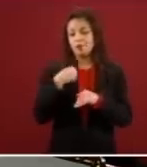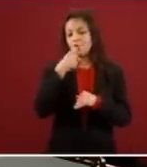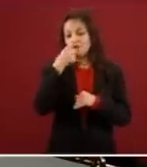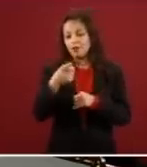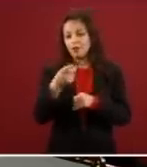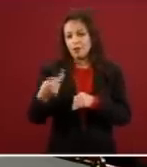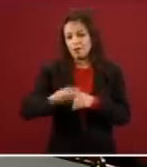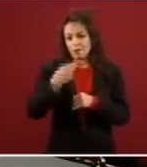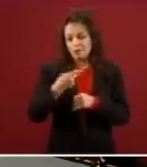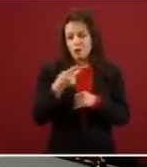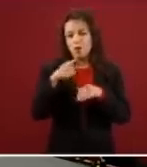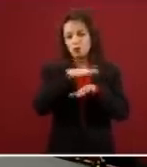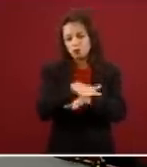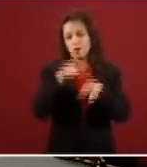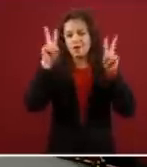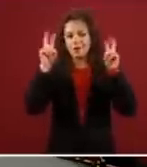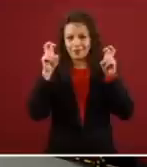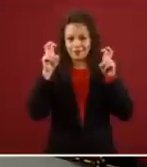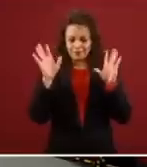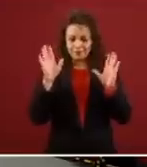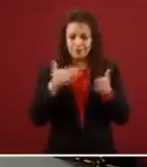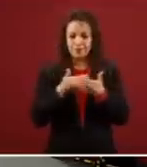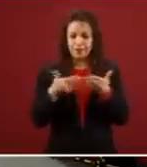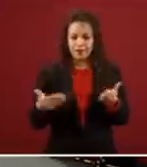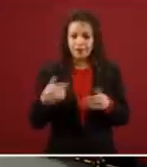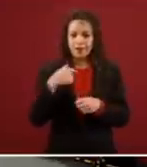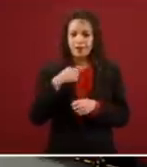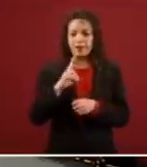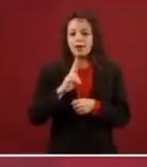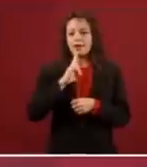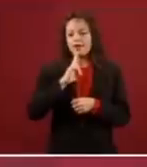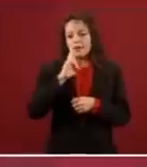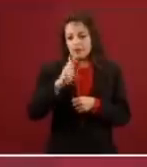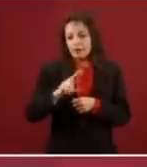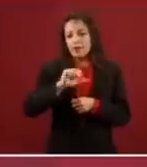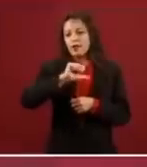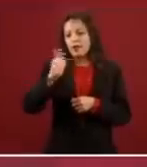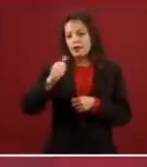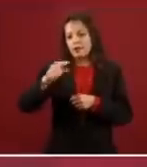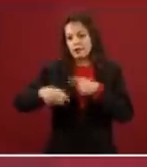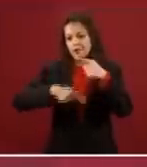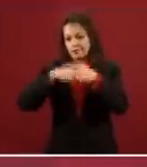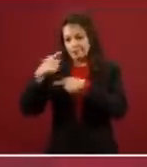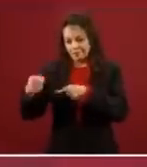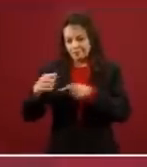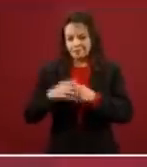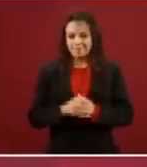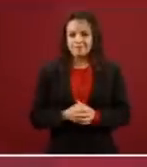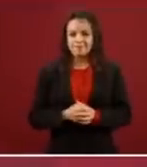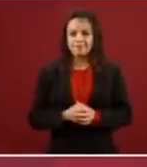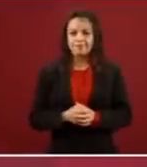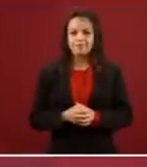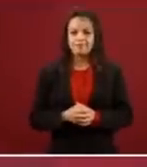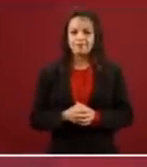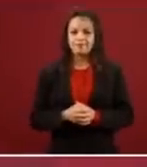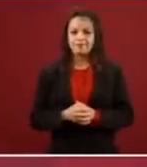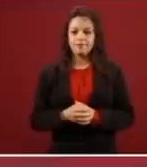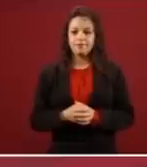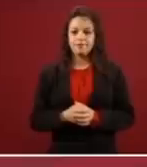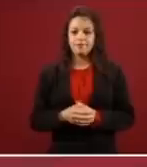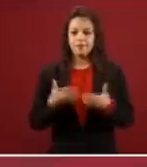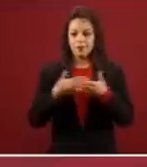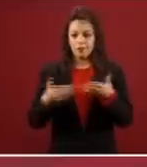respondo y luego lo que está pendiente y regresamos a lo general. Y